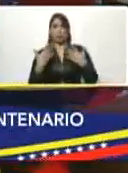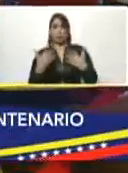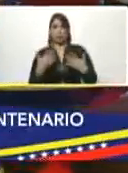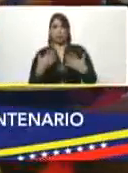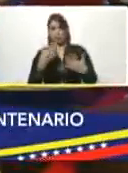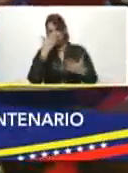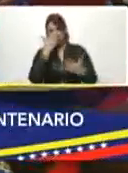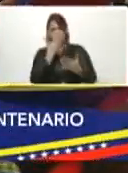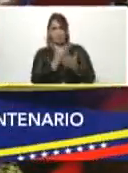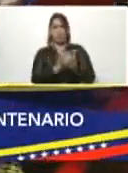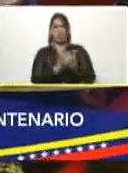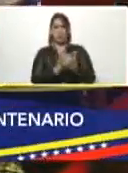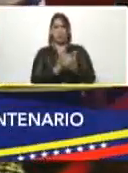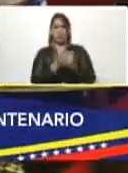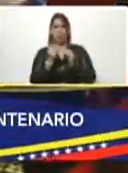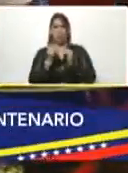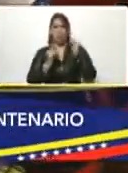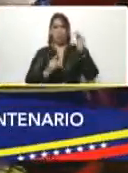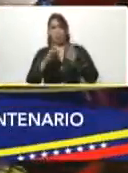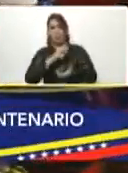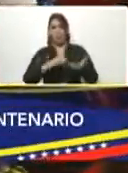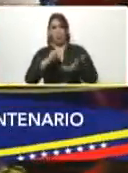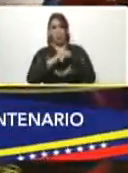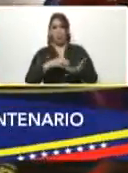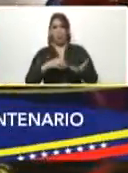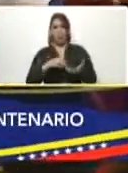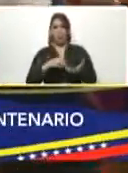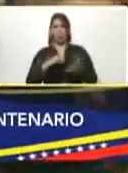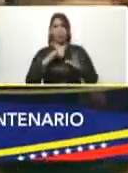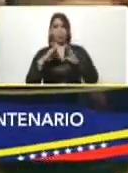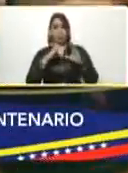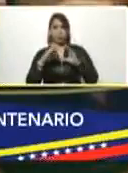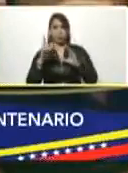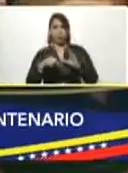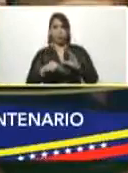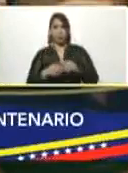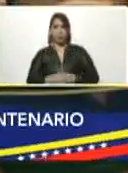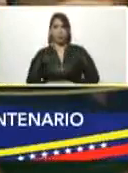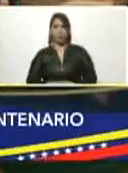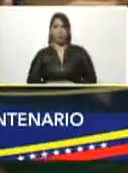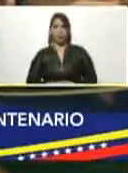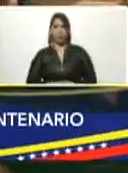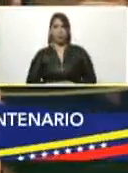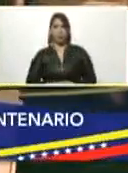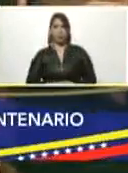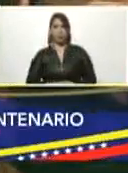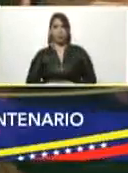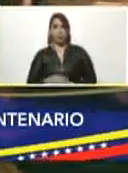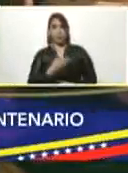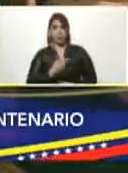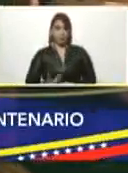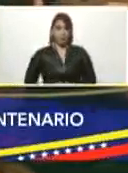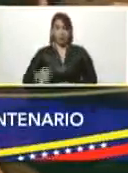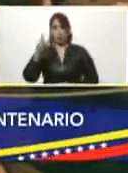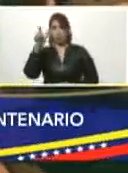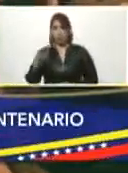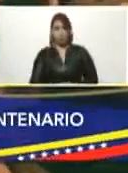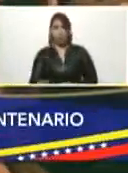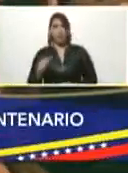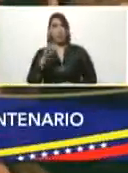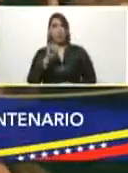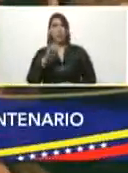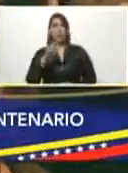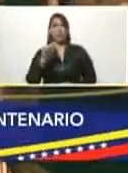orden informativo mundial, y bajo la presidencia del premio Nobel irlandés Sean McBride, que dio nombre a la comisión, de